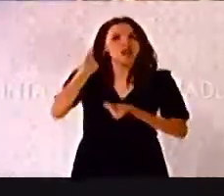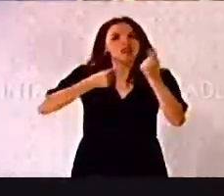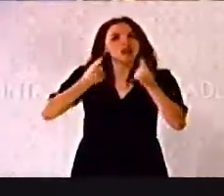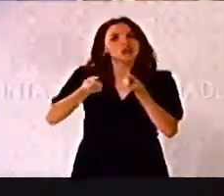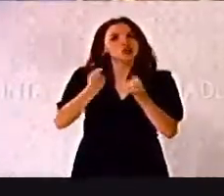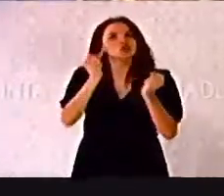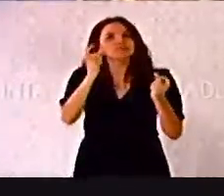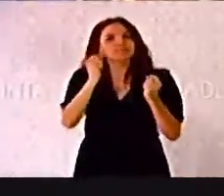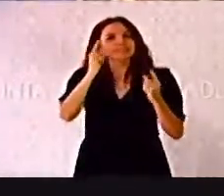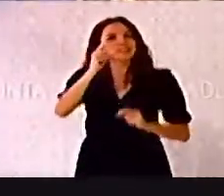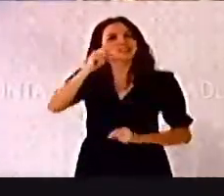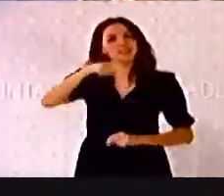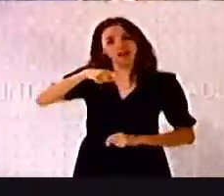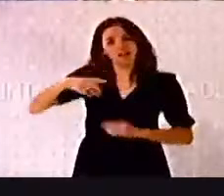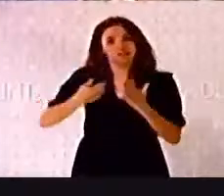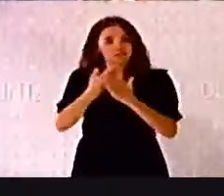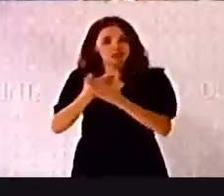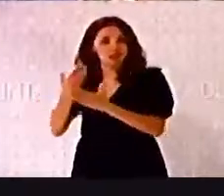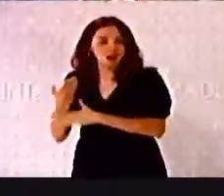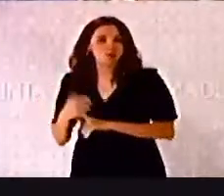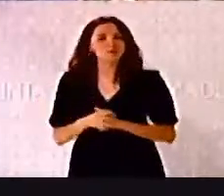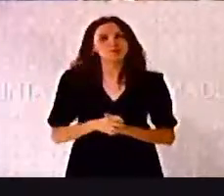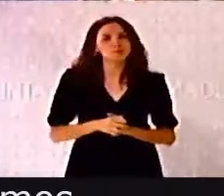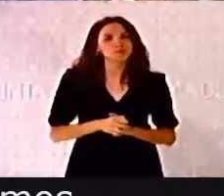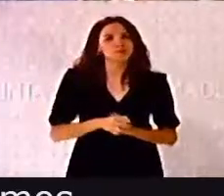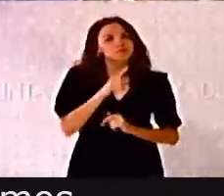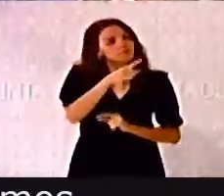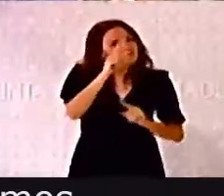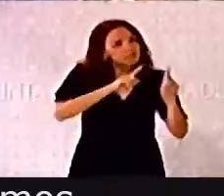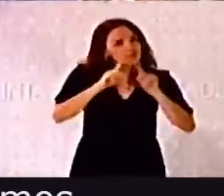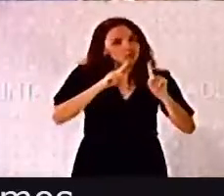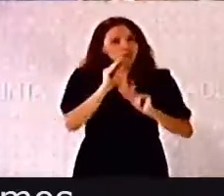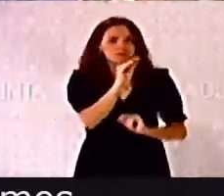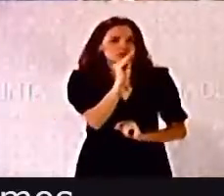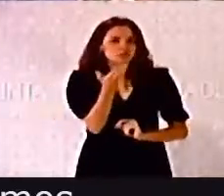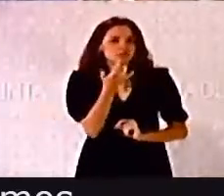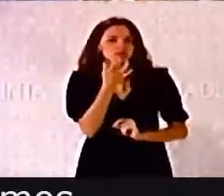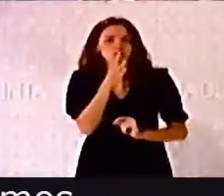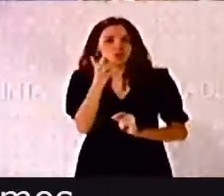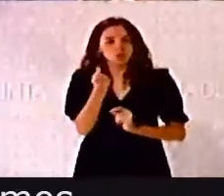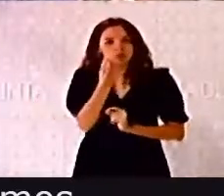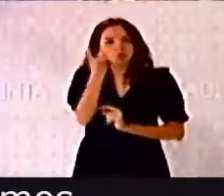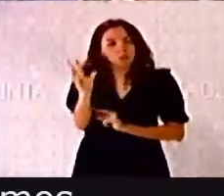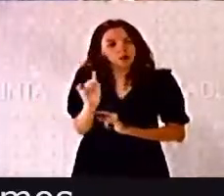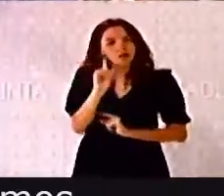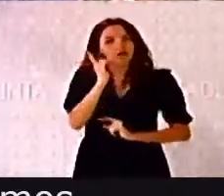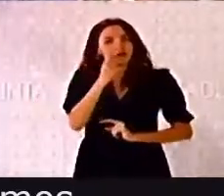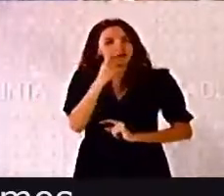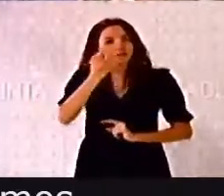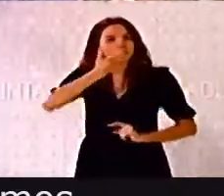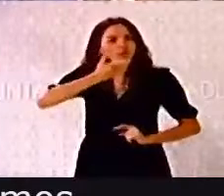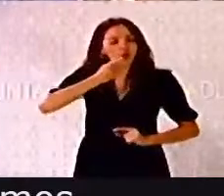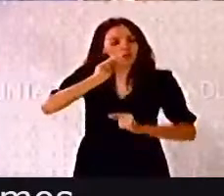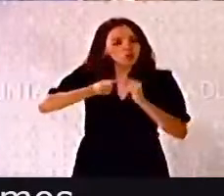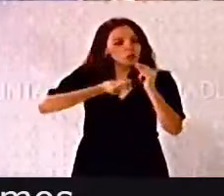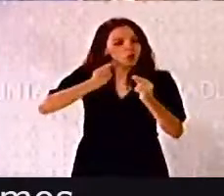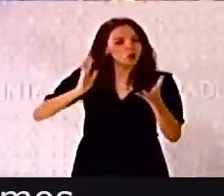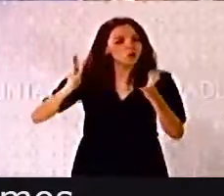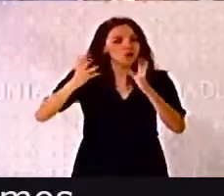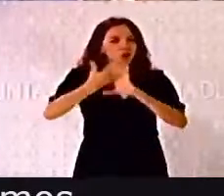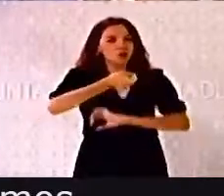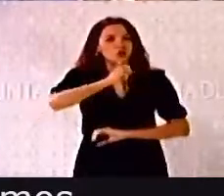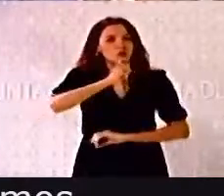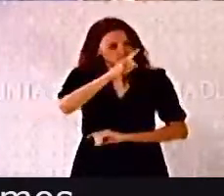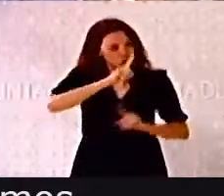conociendo a diario, ¿está preocupado por los datos que vamos conociendo y la evolución de la epidemia en las últimas semanas?